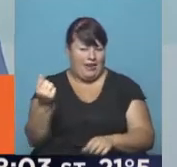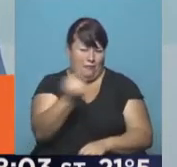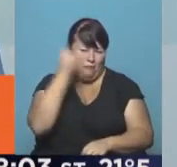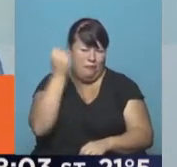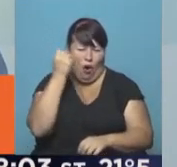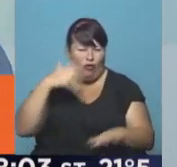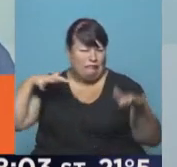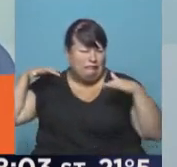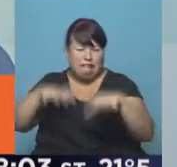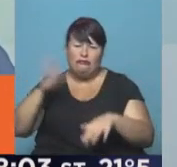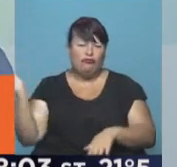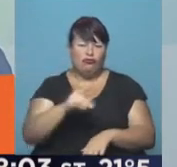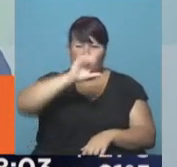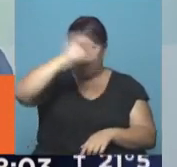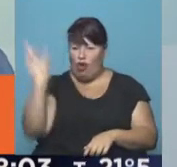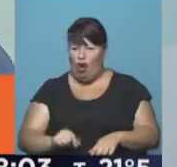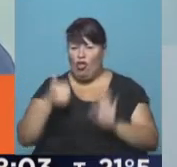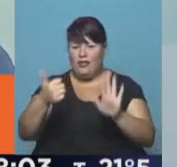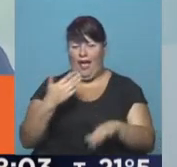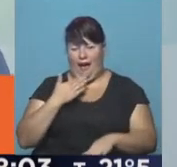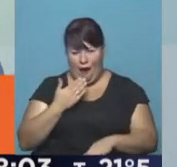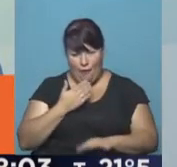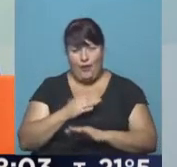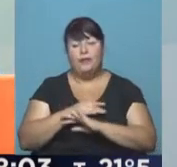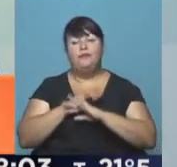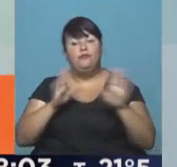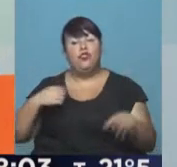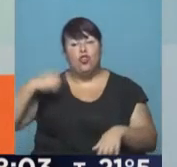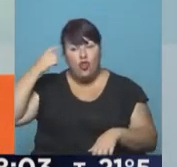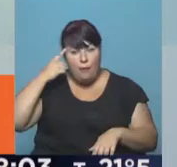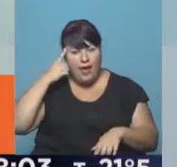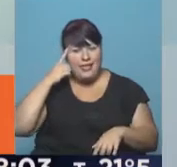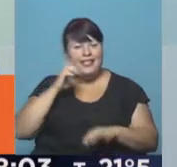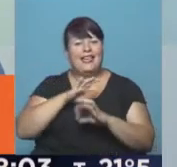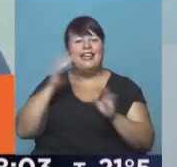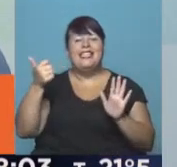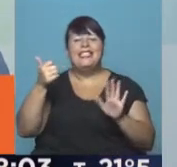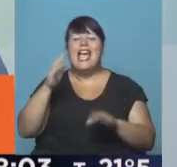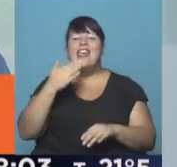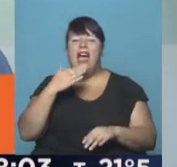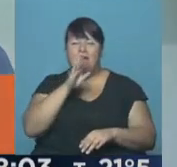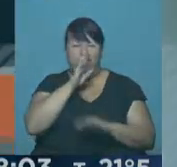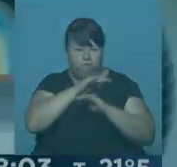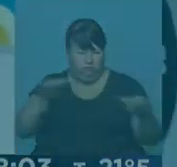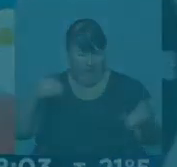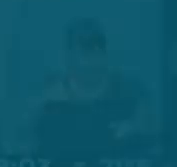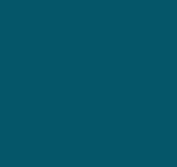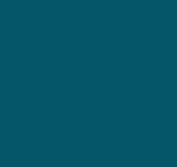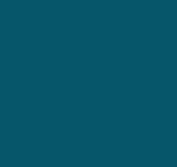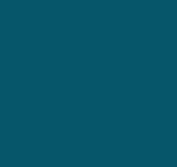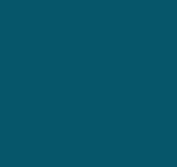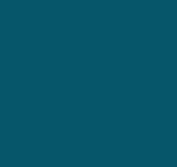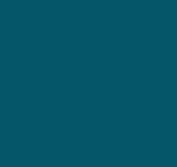otros sindicatos, así que ahí yo supongo va a haber muchísima gente el jueves, falta poco, y eso va a ser una